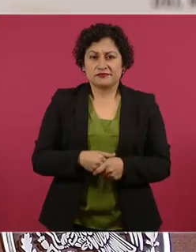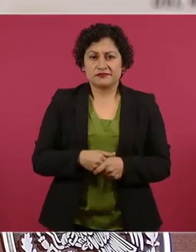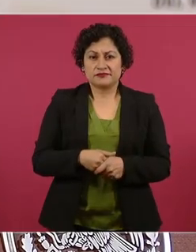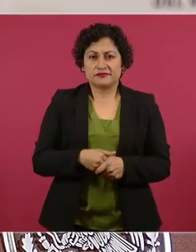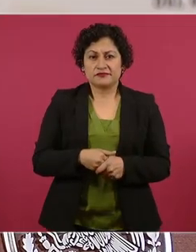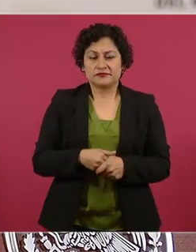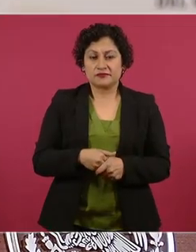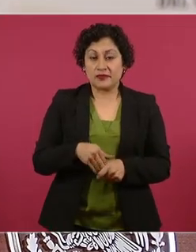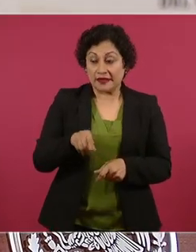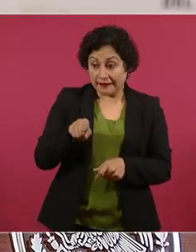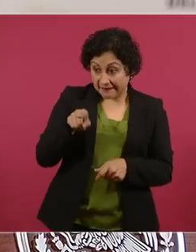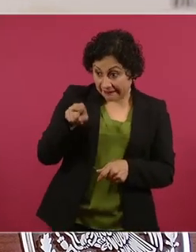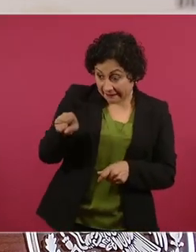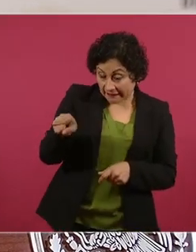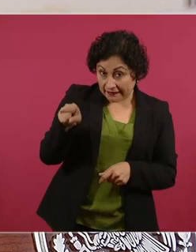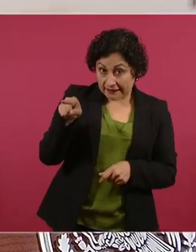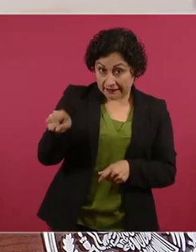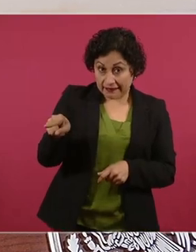él